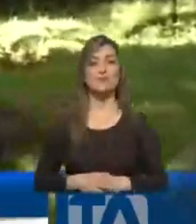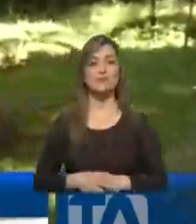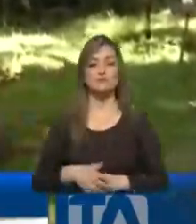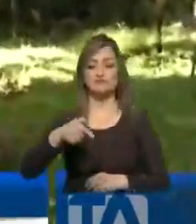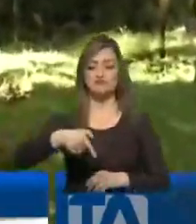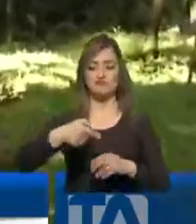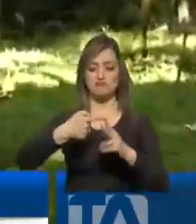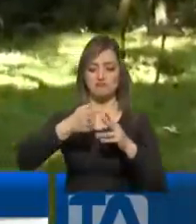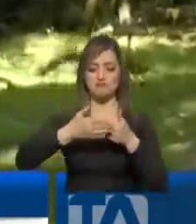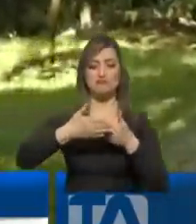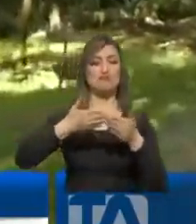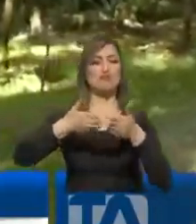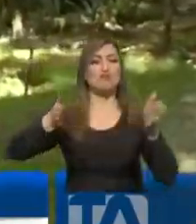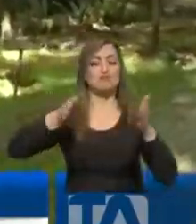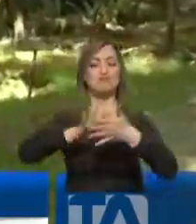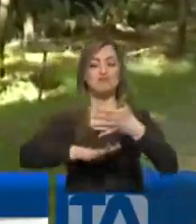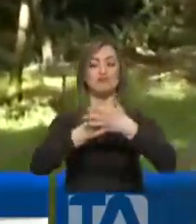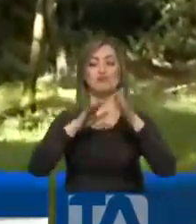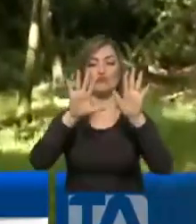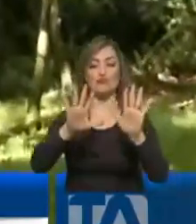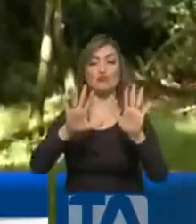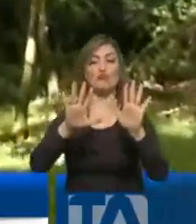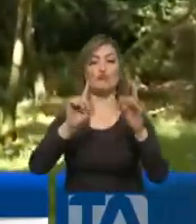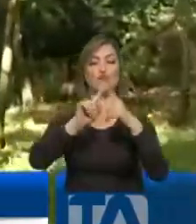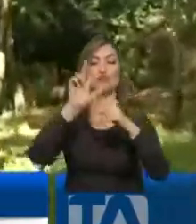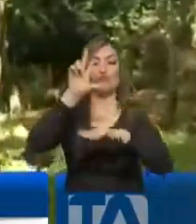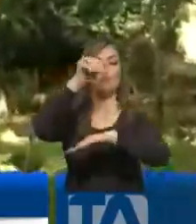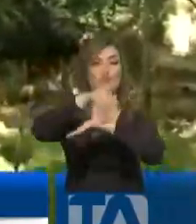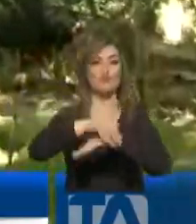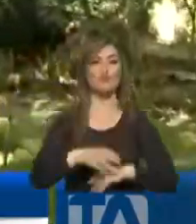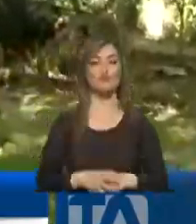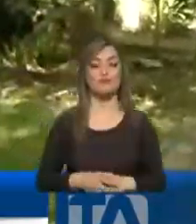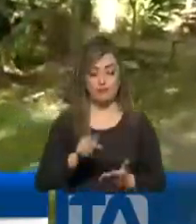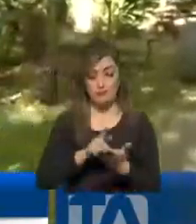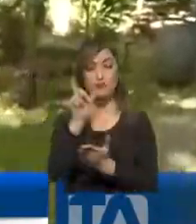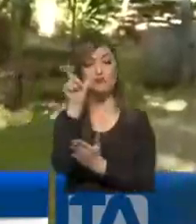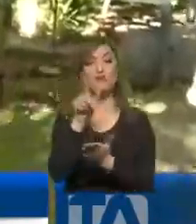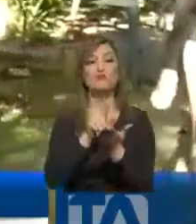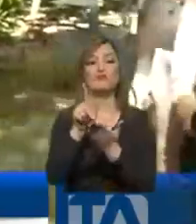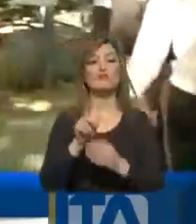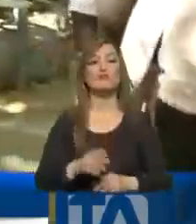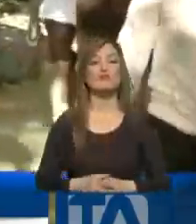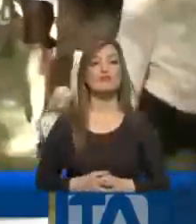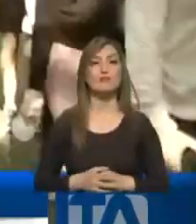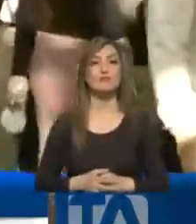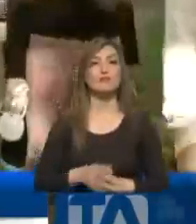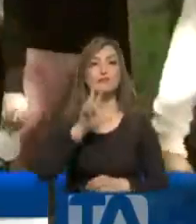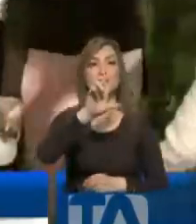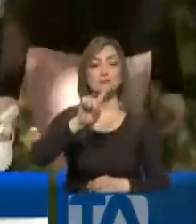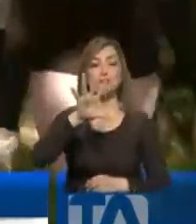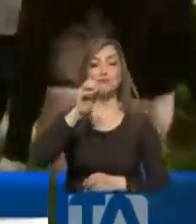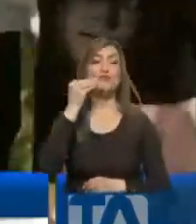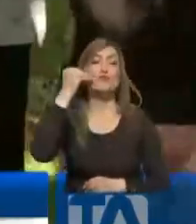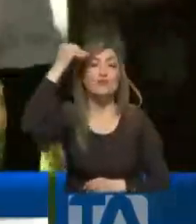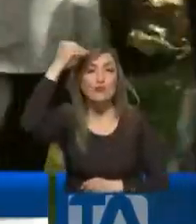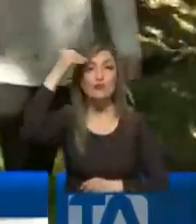día de hoy, ¿no? Nuestros horarios son de 10 a 15 horas. El costo de la entrada es de 3.50 para